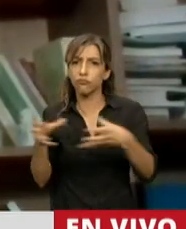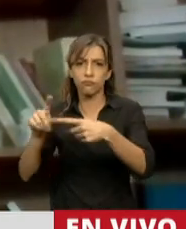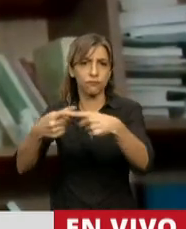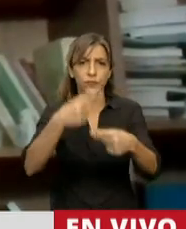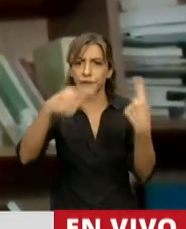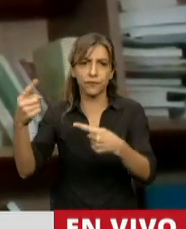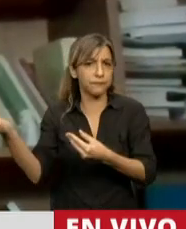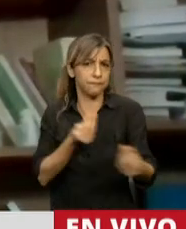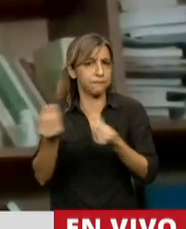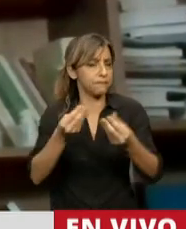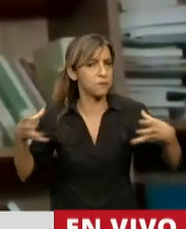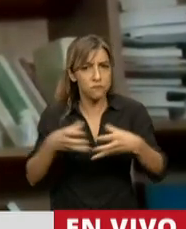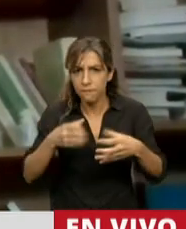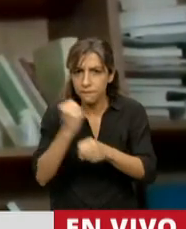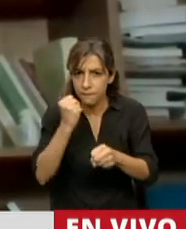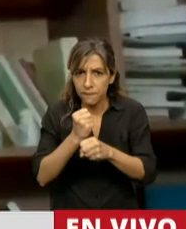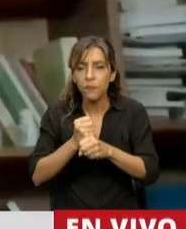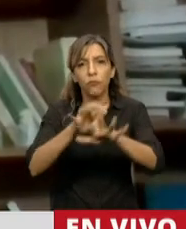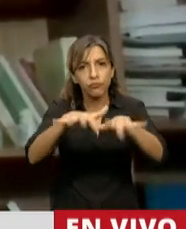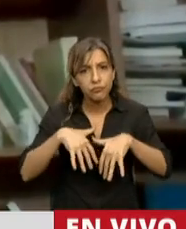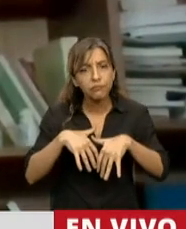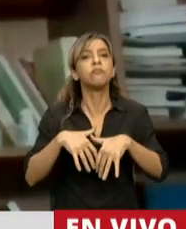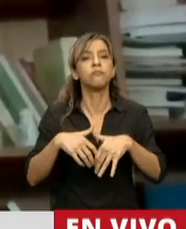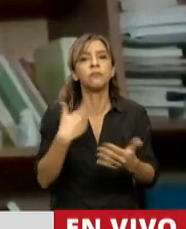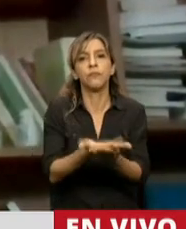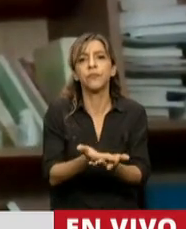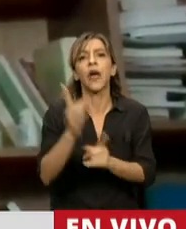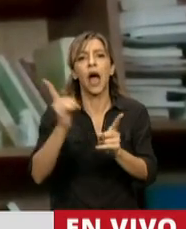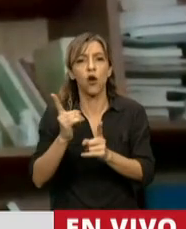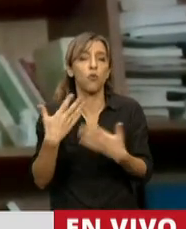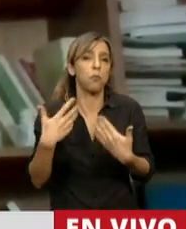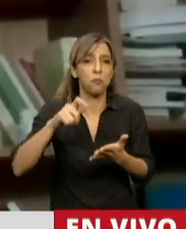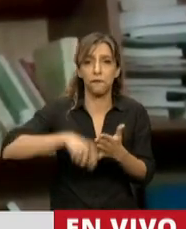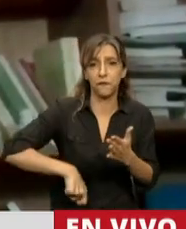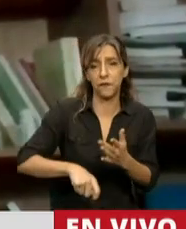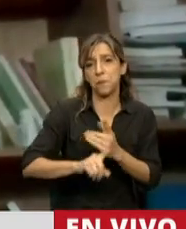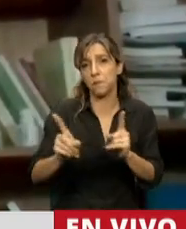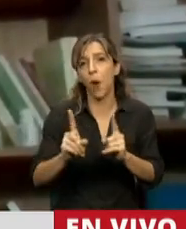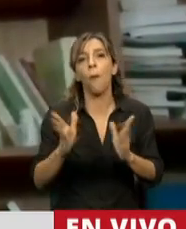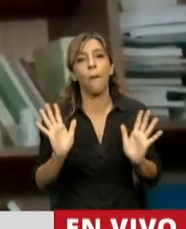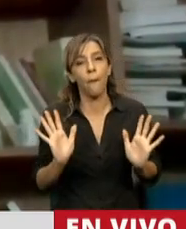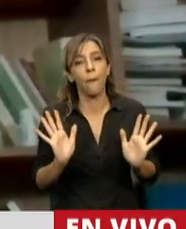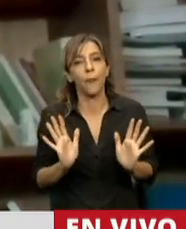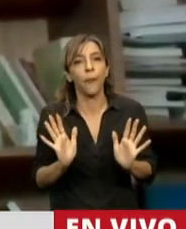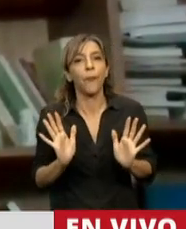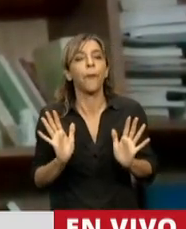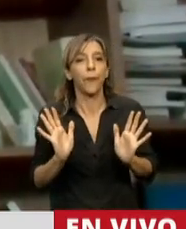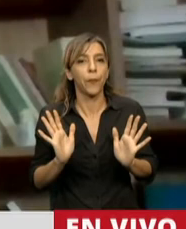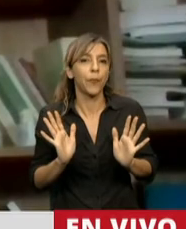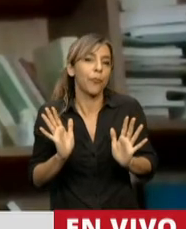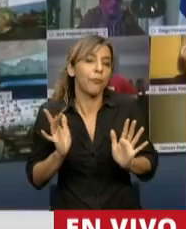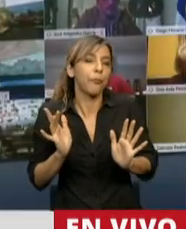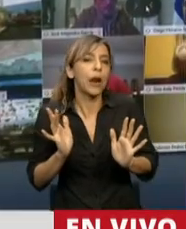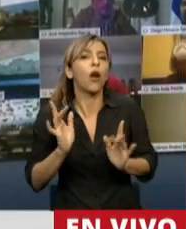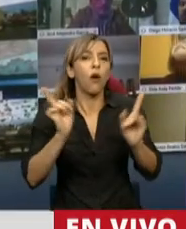bloques y algunos que si bien no se expresan con la firma, pero que tienen una especial atención y compromiso a